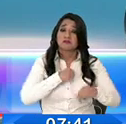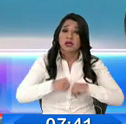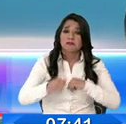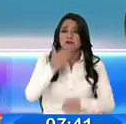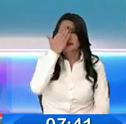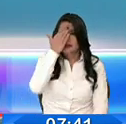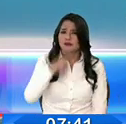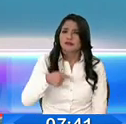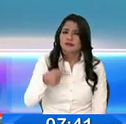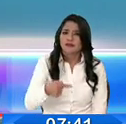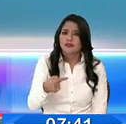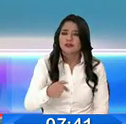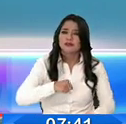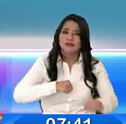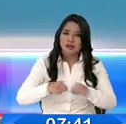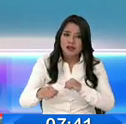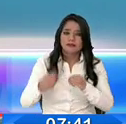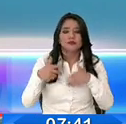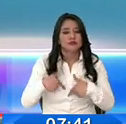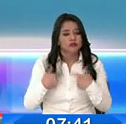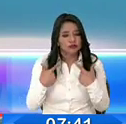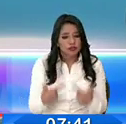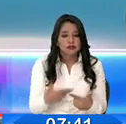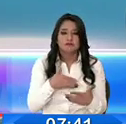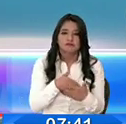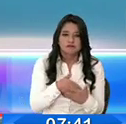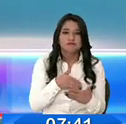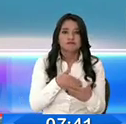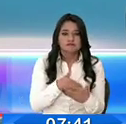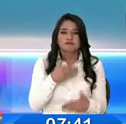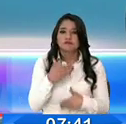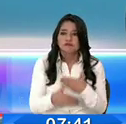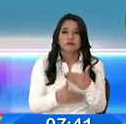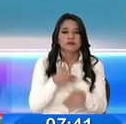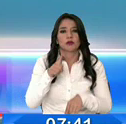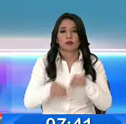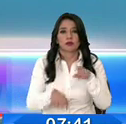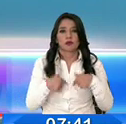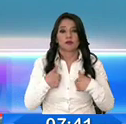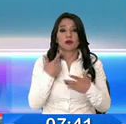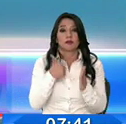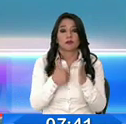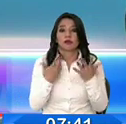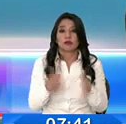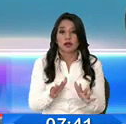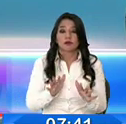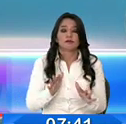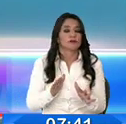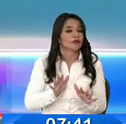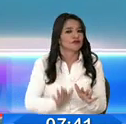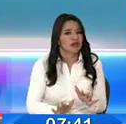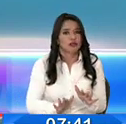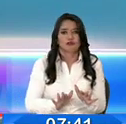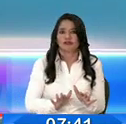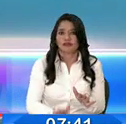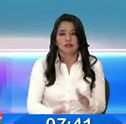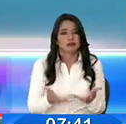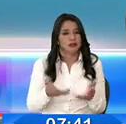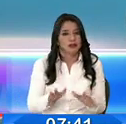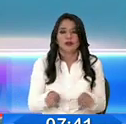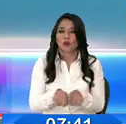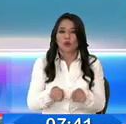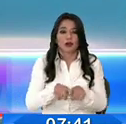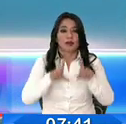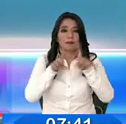que en la cual estamos abocados y que nos frena totalmente nosotros ya no estamos en el embrague estamos en el freno la empresa no